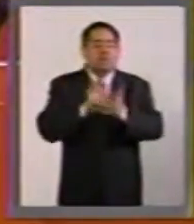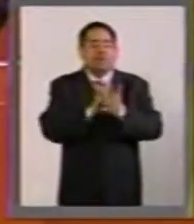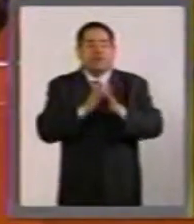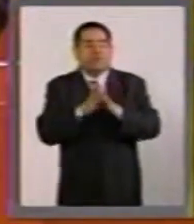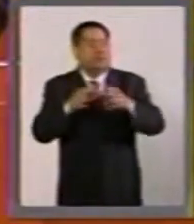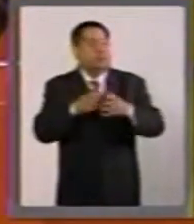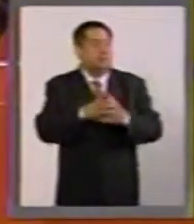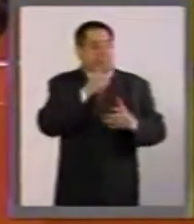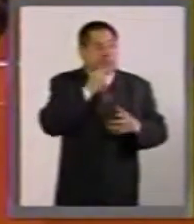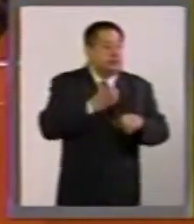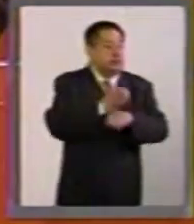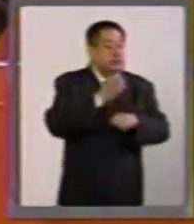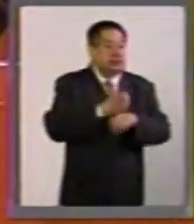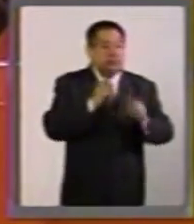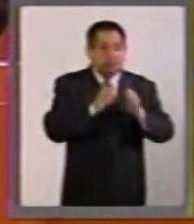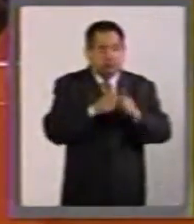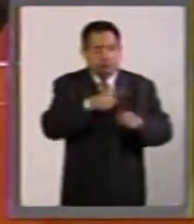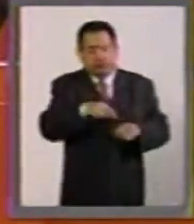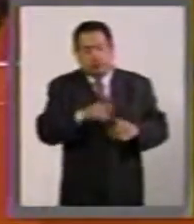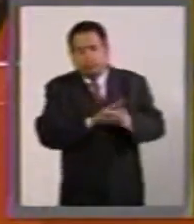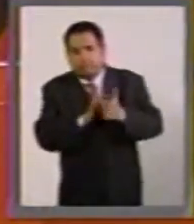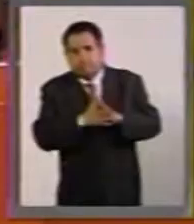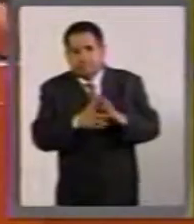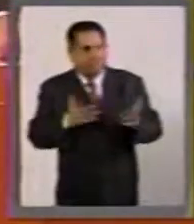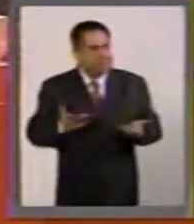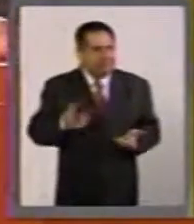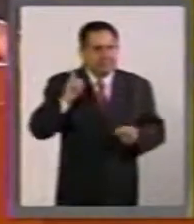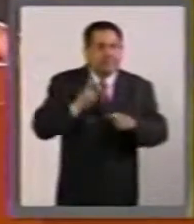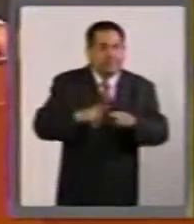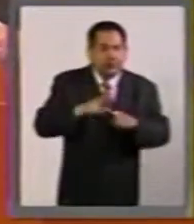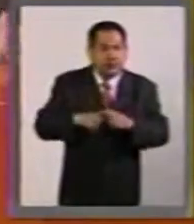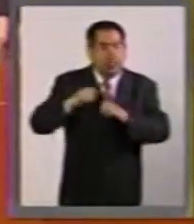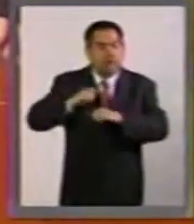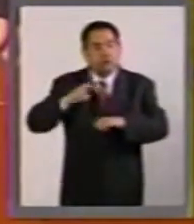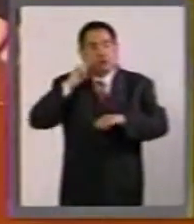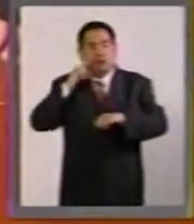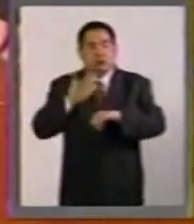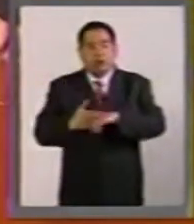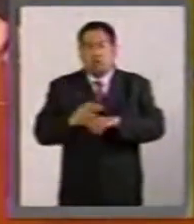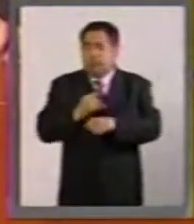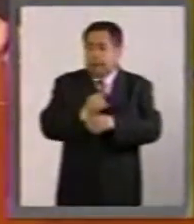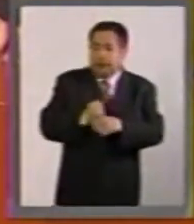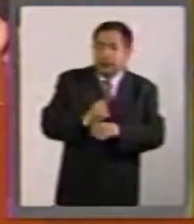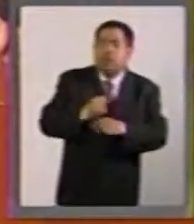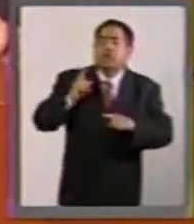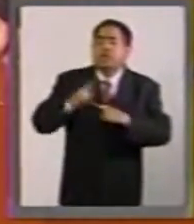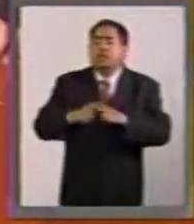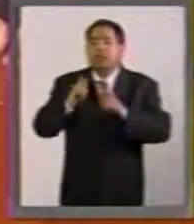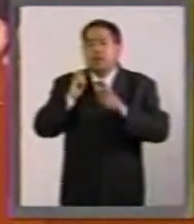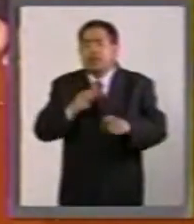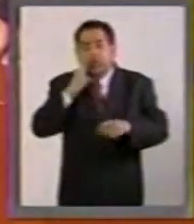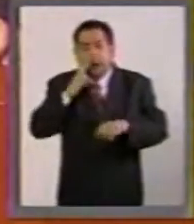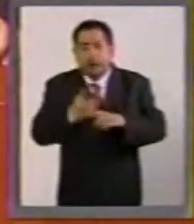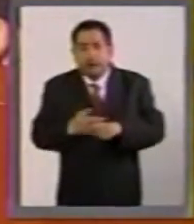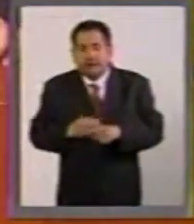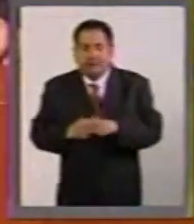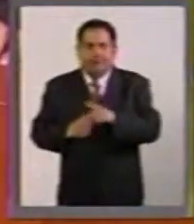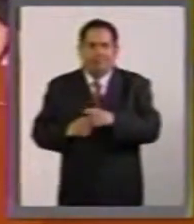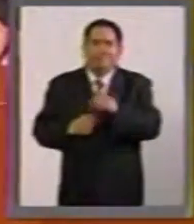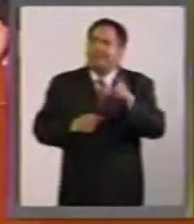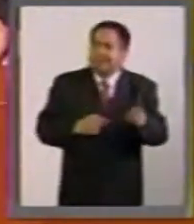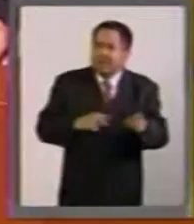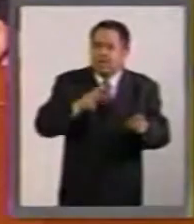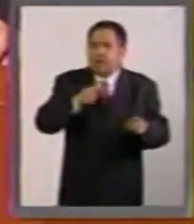de policías estatales con estos hechos, cuando quien está conduciendo las investigaciones es la